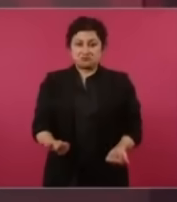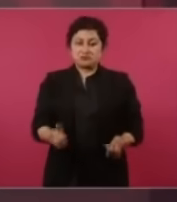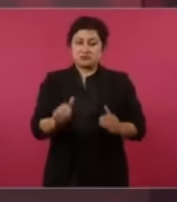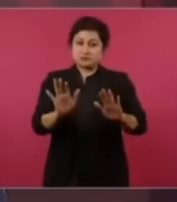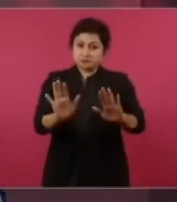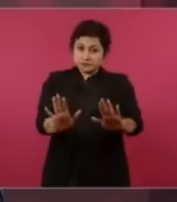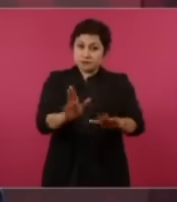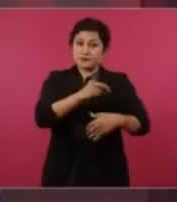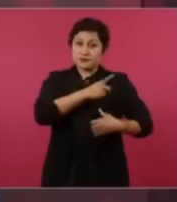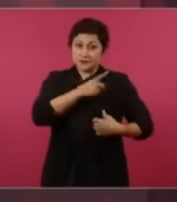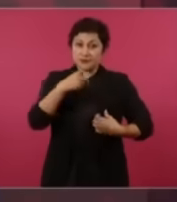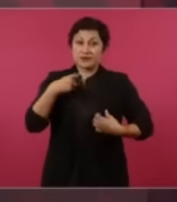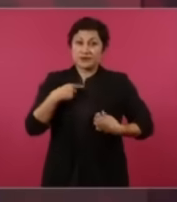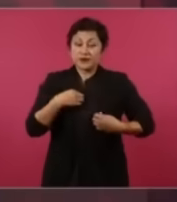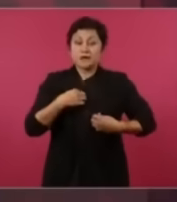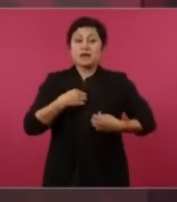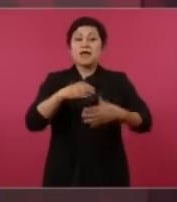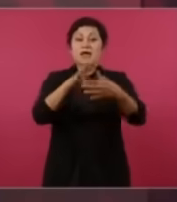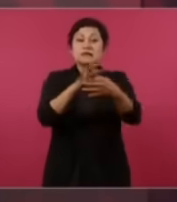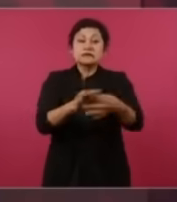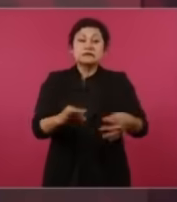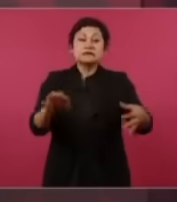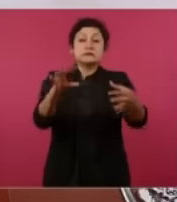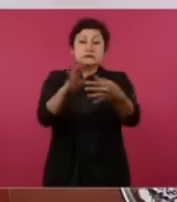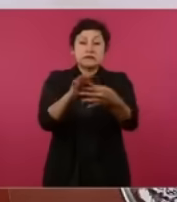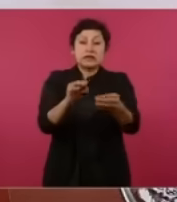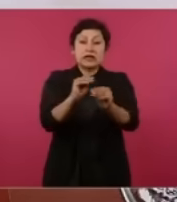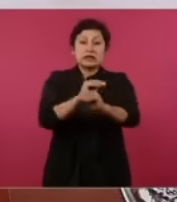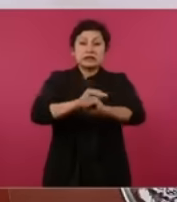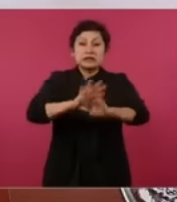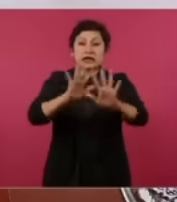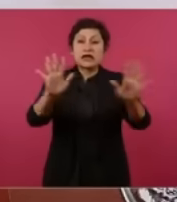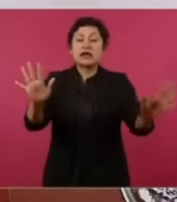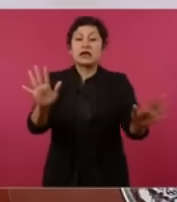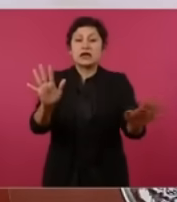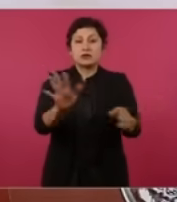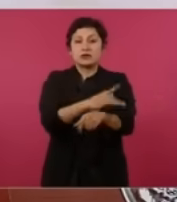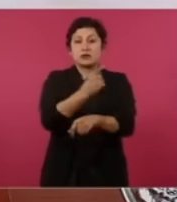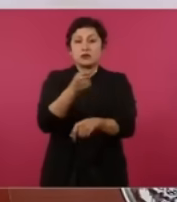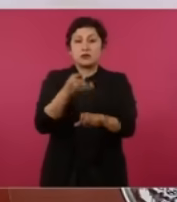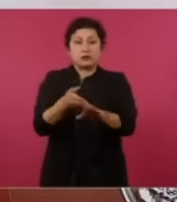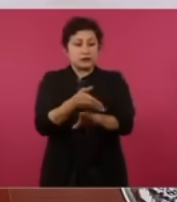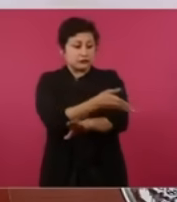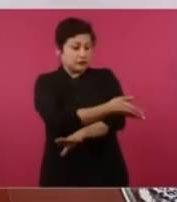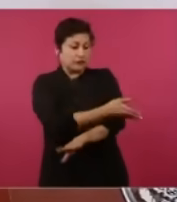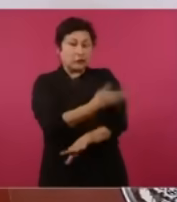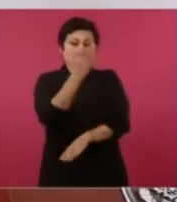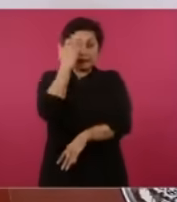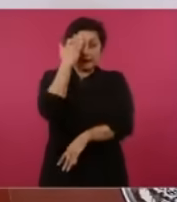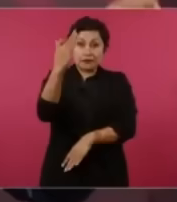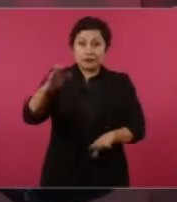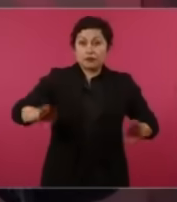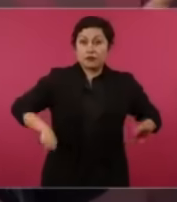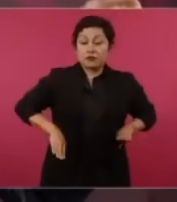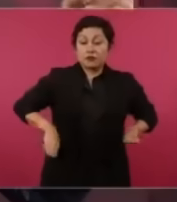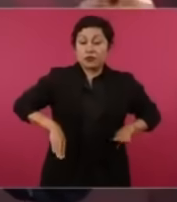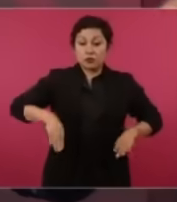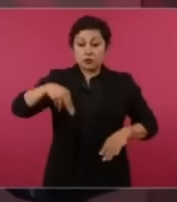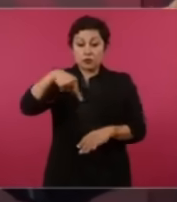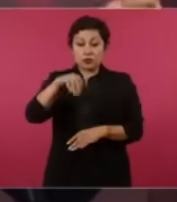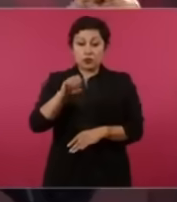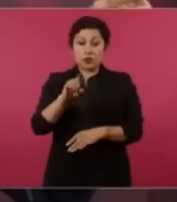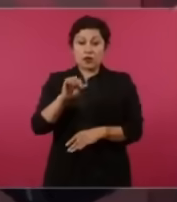sucedió desgraciadamente en el periodo neoliberal. Es una llamada de